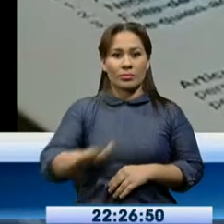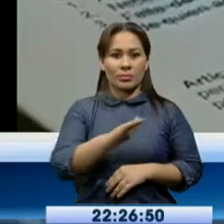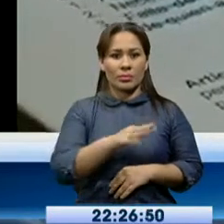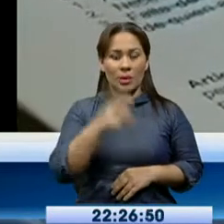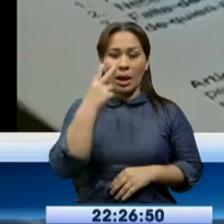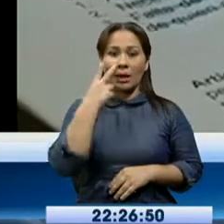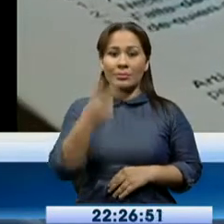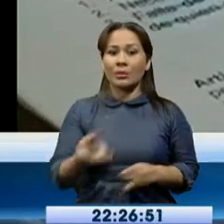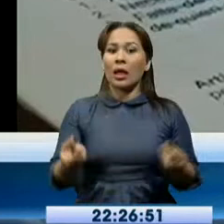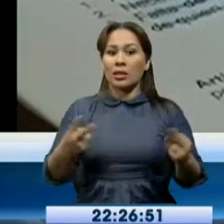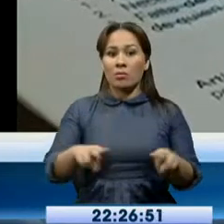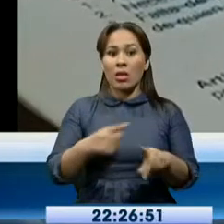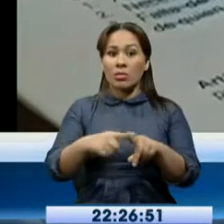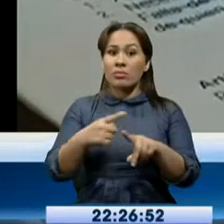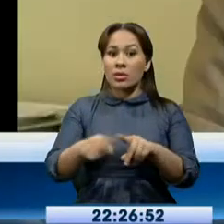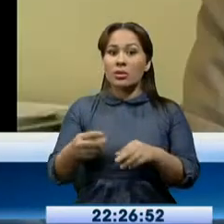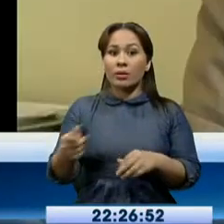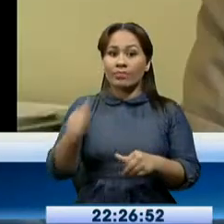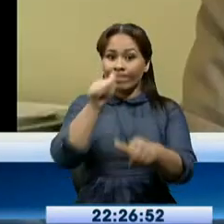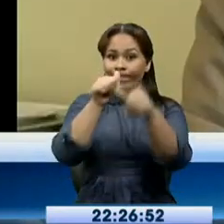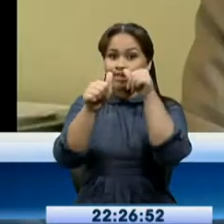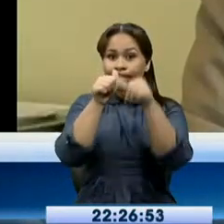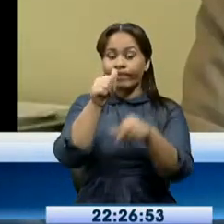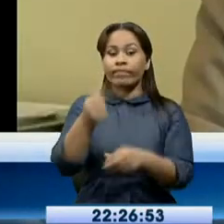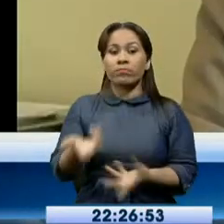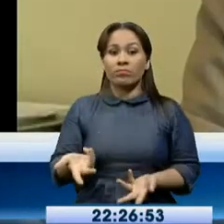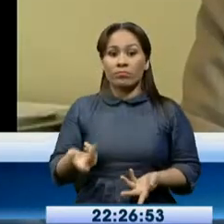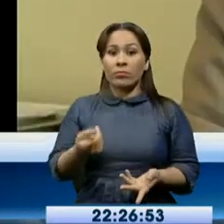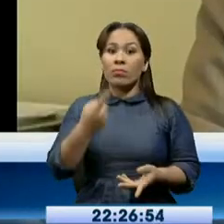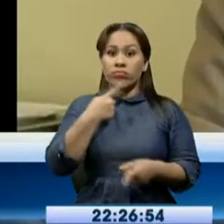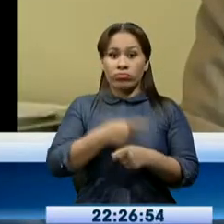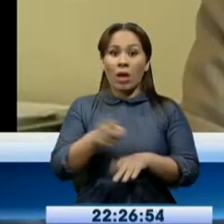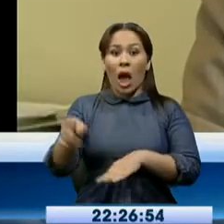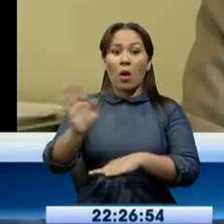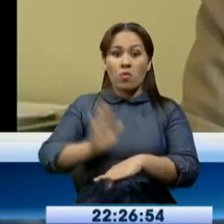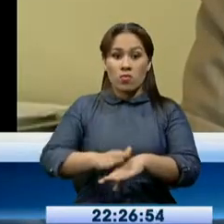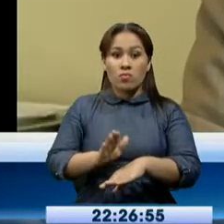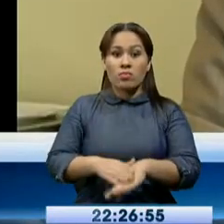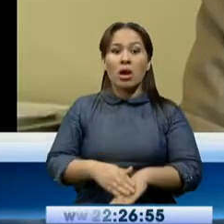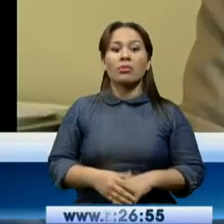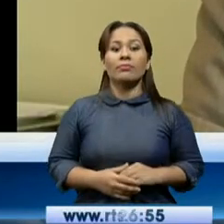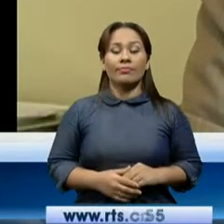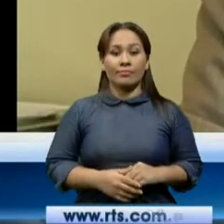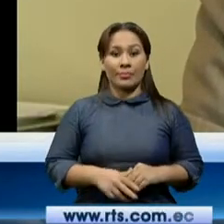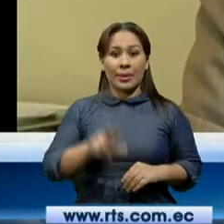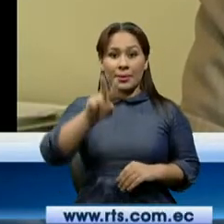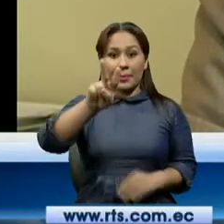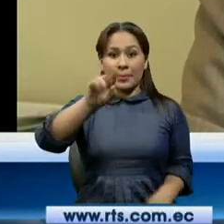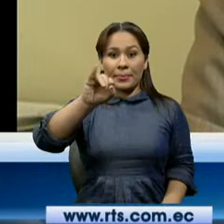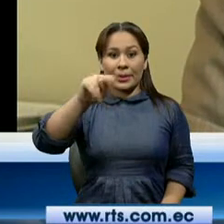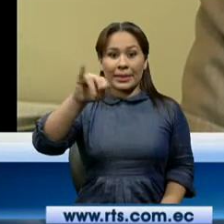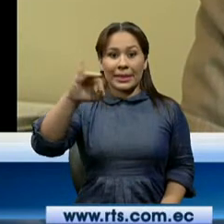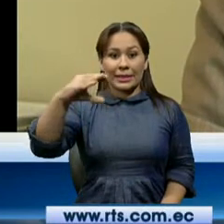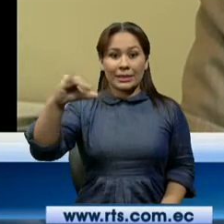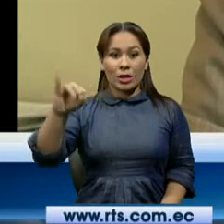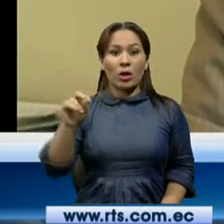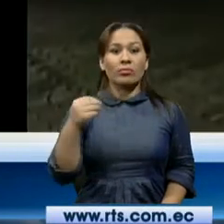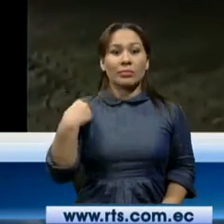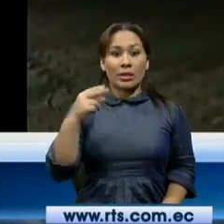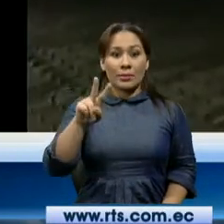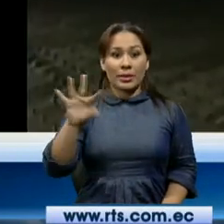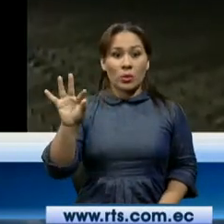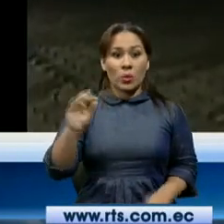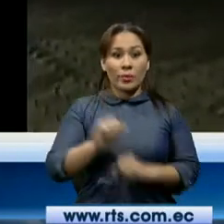actuado bajo efectos de alguna sustancia psicotrópica no le exime de culpa. Así a Vinicio G., de 29 años de edad, de ser